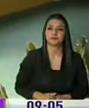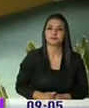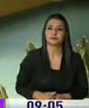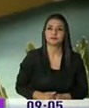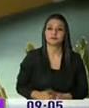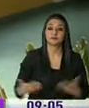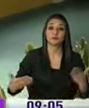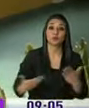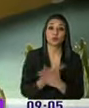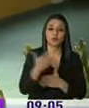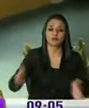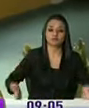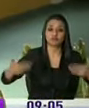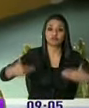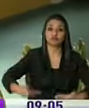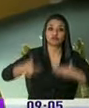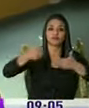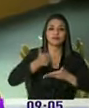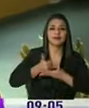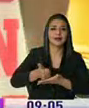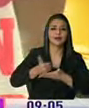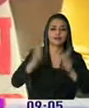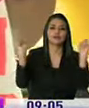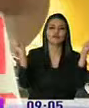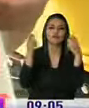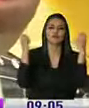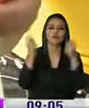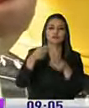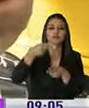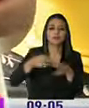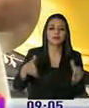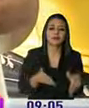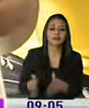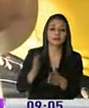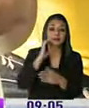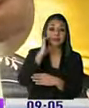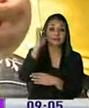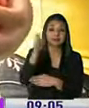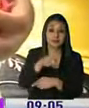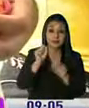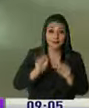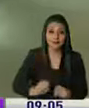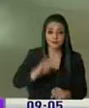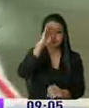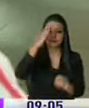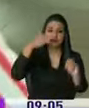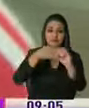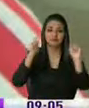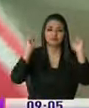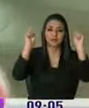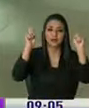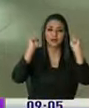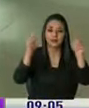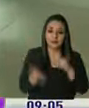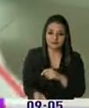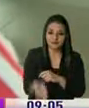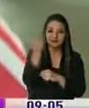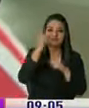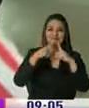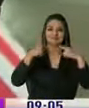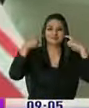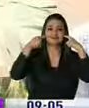Construir una nueva edificación que ayude a la gestión de la Fundación Caminos de Esperanza Talita Kumi es el objetivo de la campaña Levántate y Sonríe,